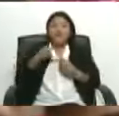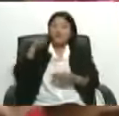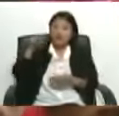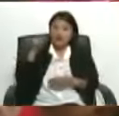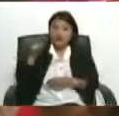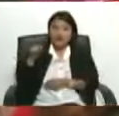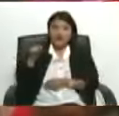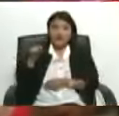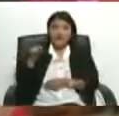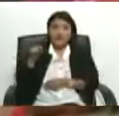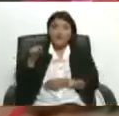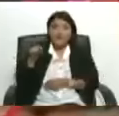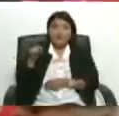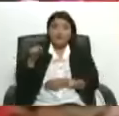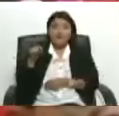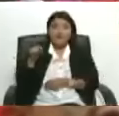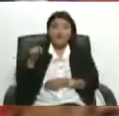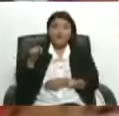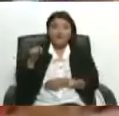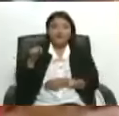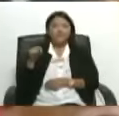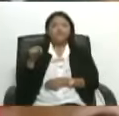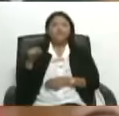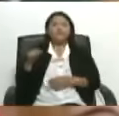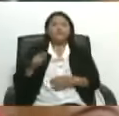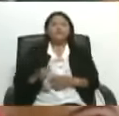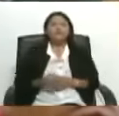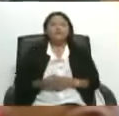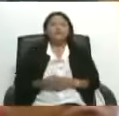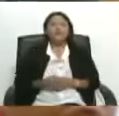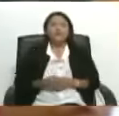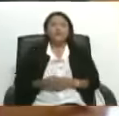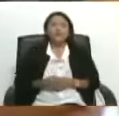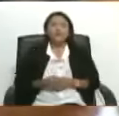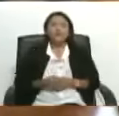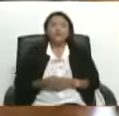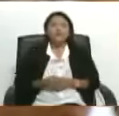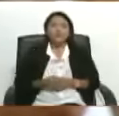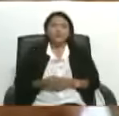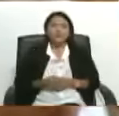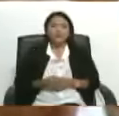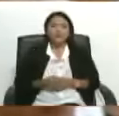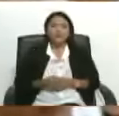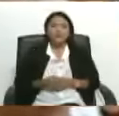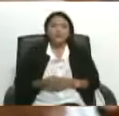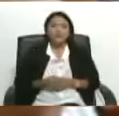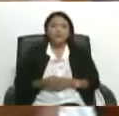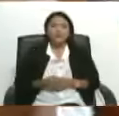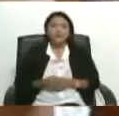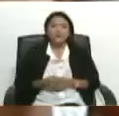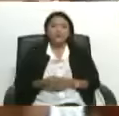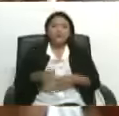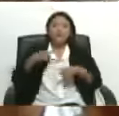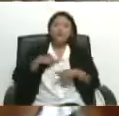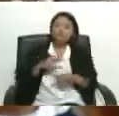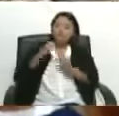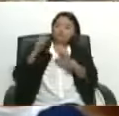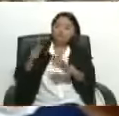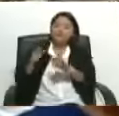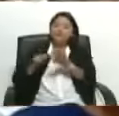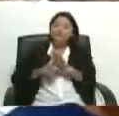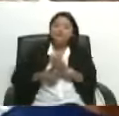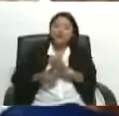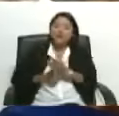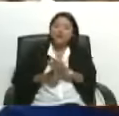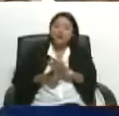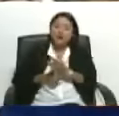y futura de ese territorio, que incluya, entre otros, el otorgamiento de la